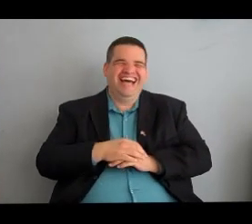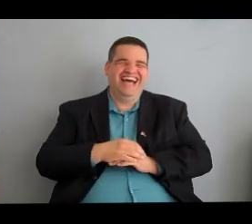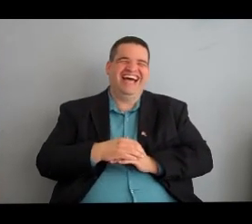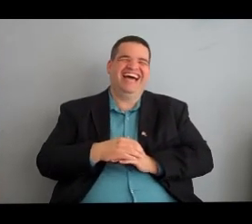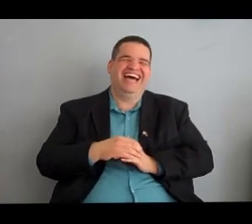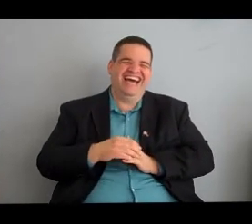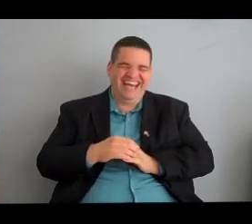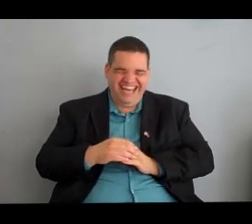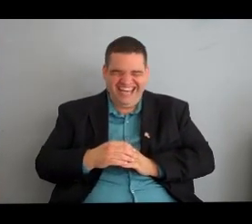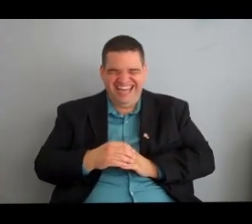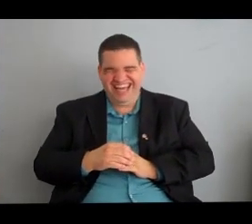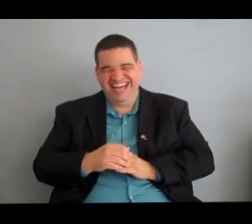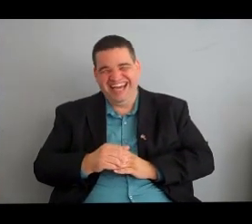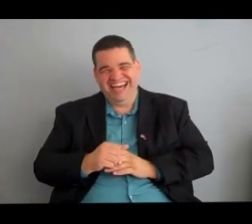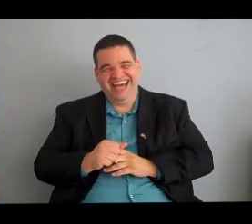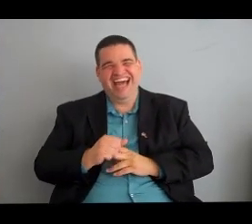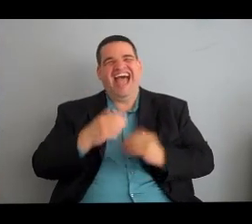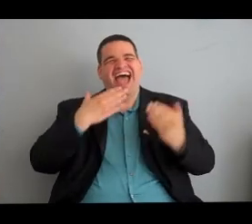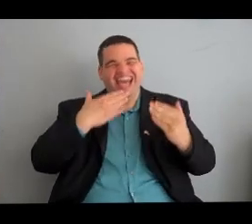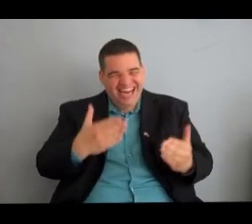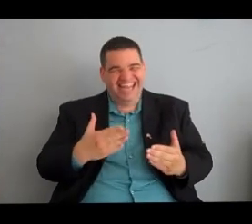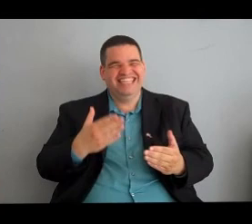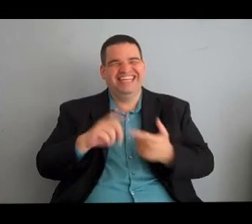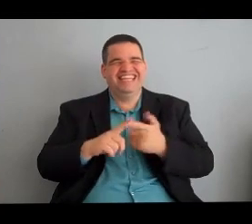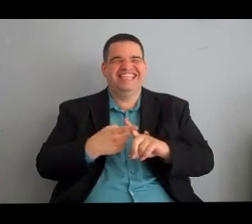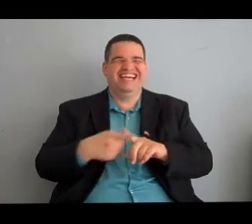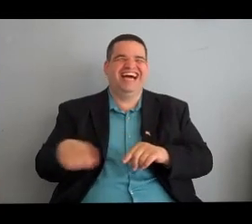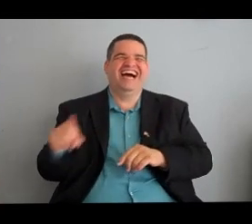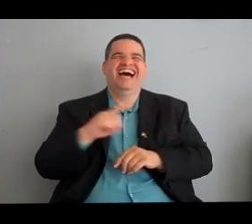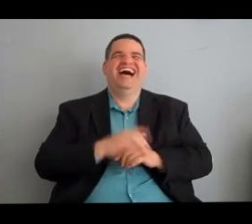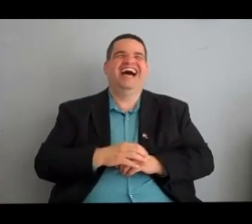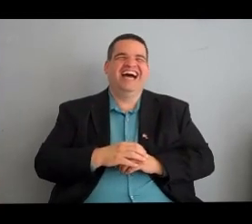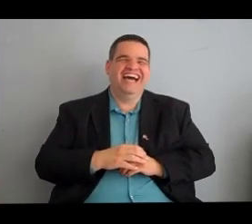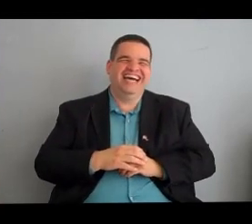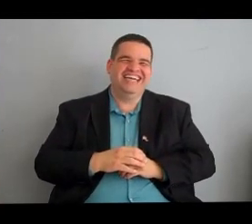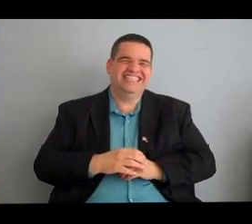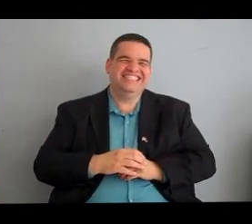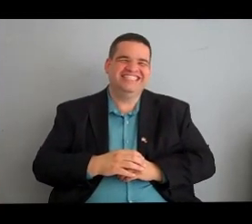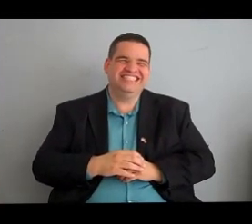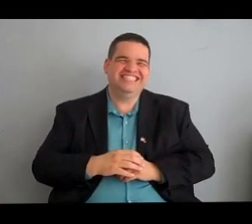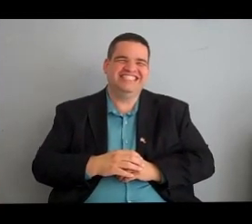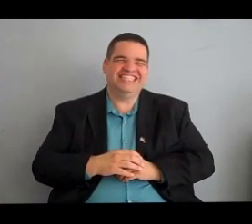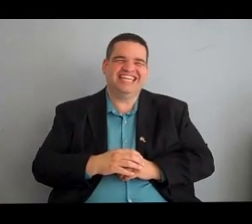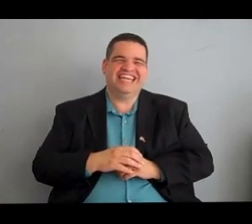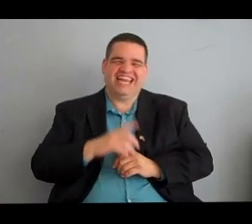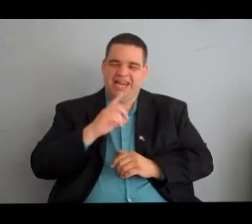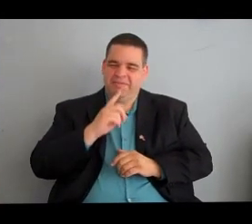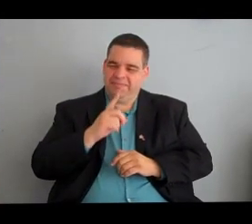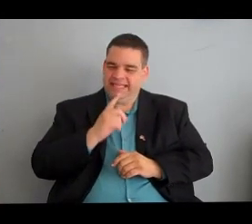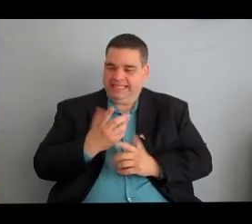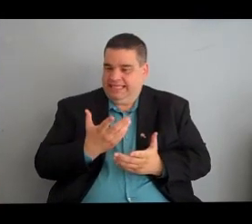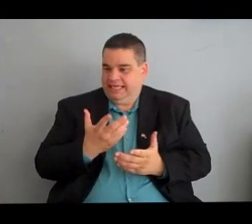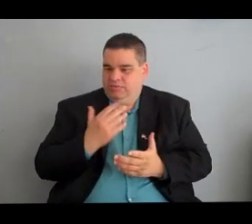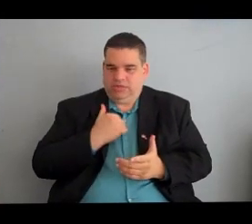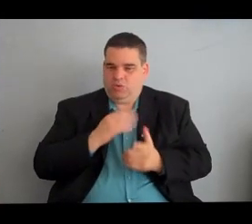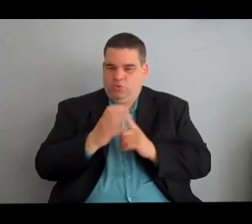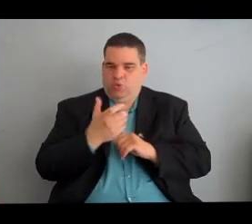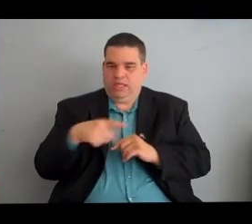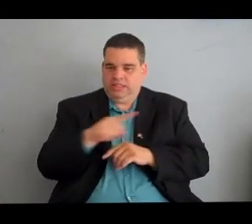Gracias a nuestros amigos. Exacto, un palo de la fusión. No, pero es que nuestra cultura es así. Por eso es que yo creo que se nos hace tan